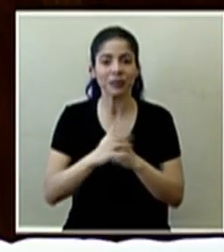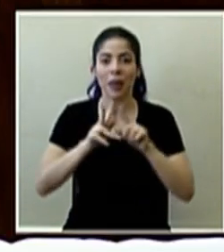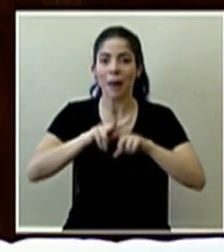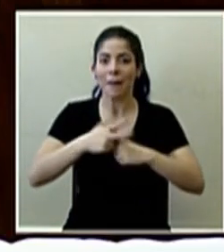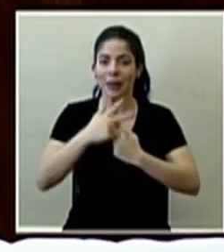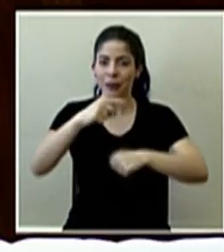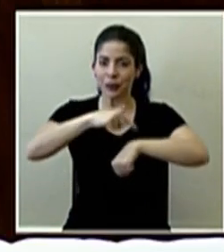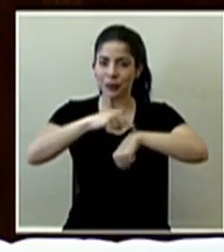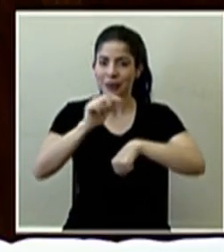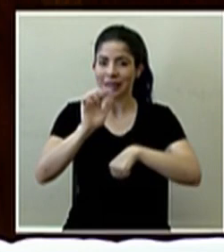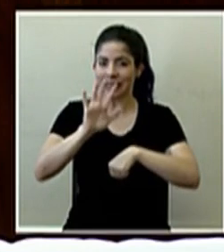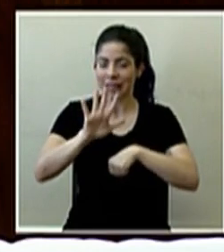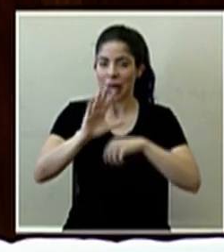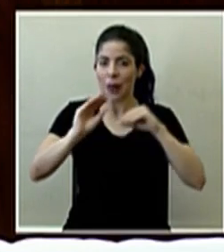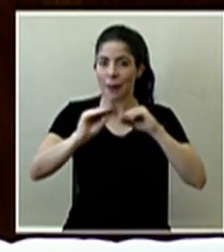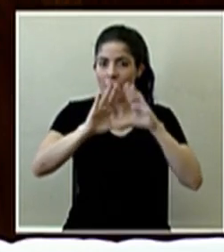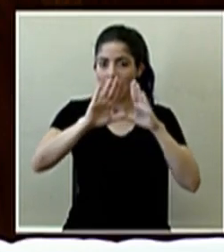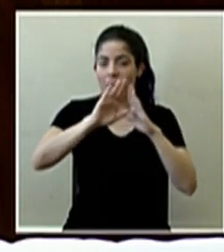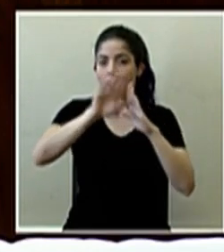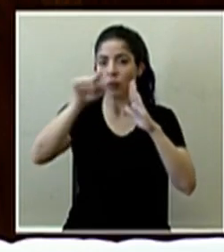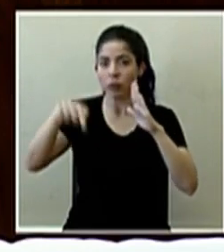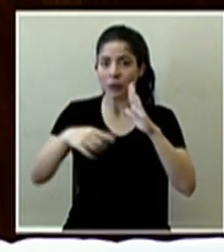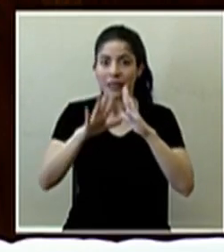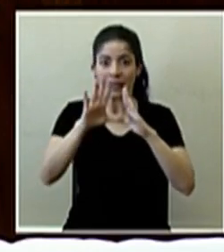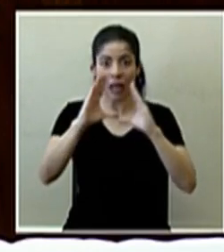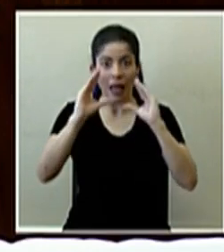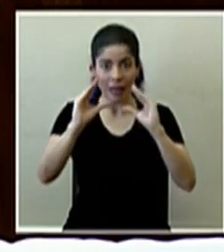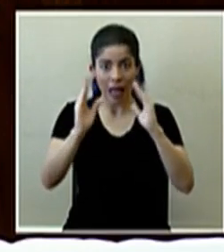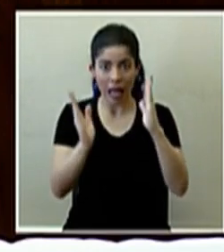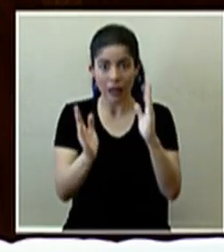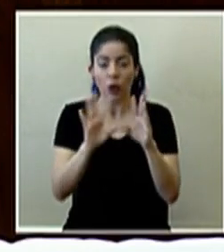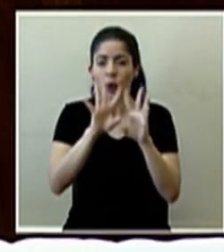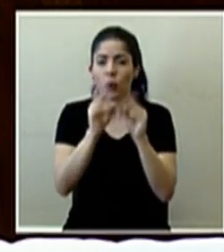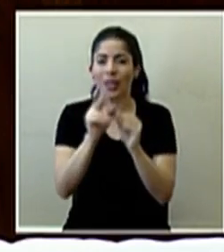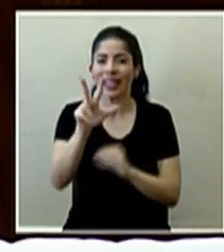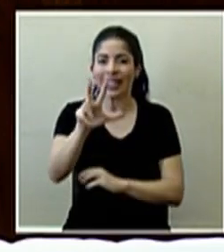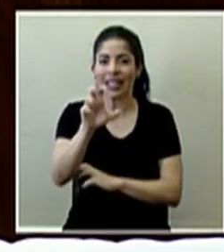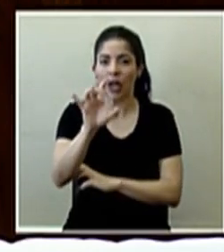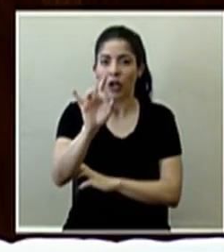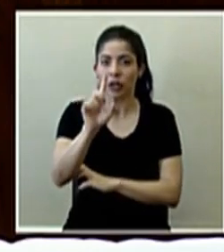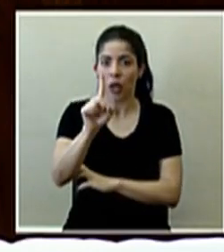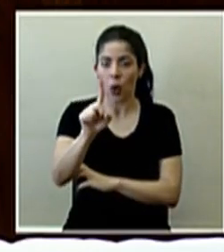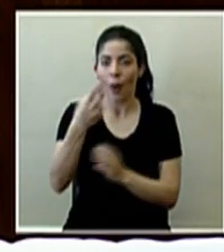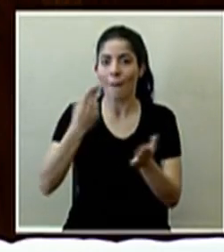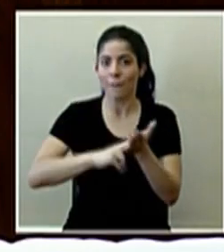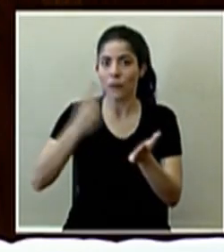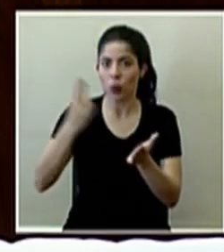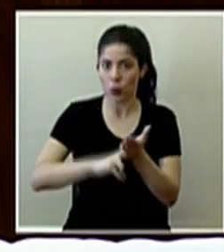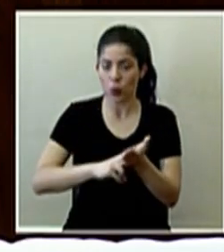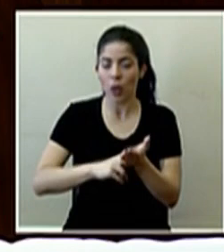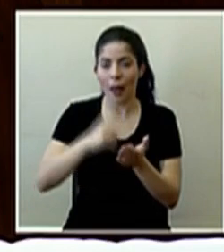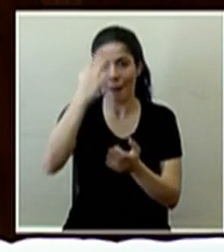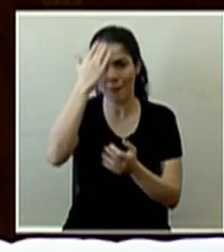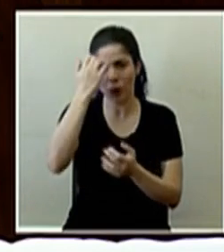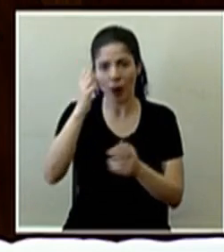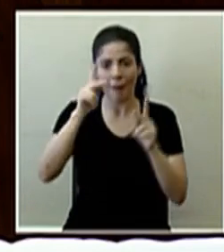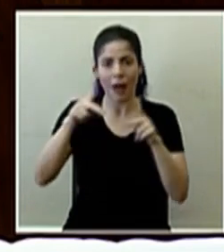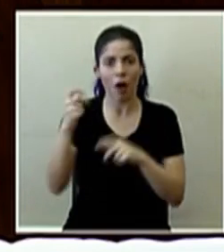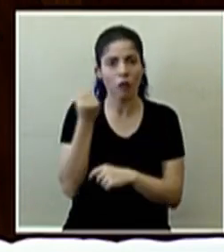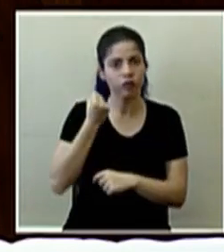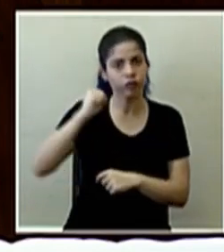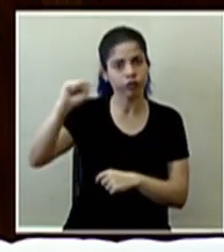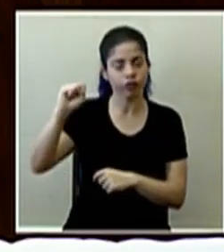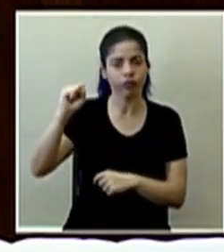inicio a las 5 de la mañana y finalizó a las 5 de la tarde, se realizaron un total de 381 partes por infringir la